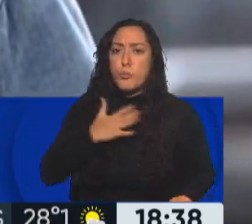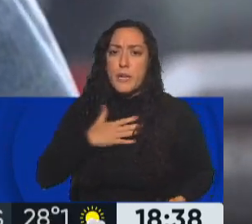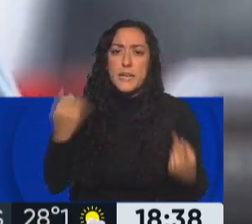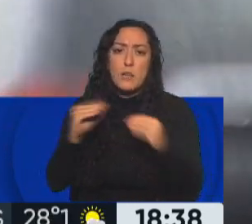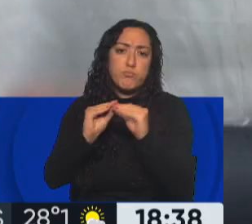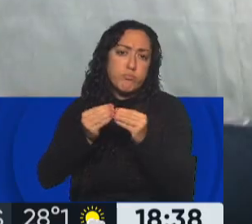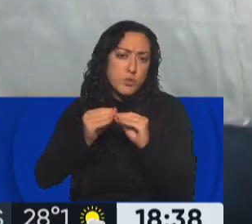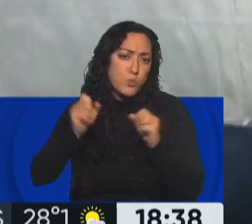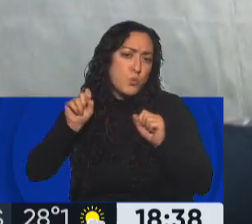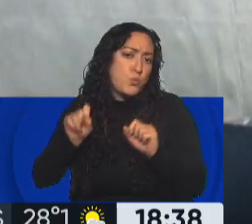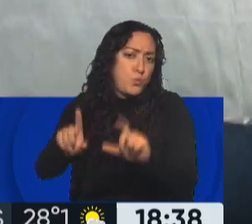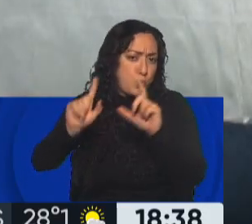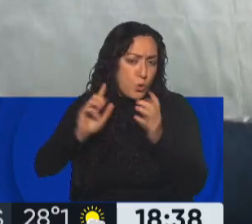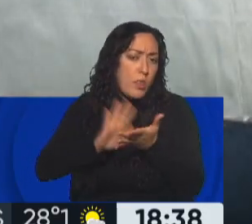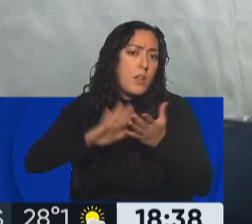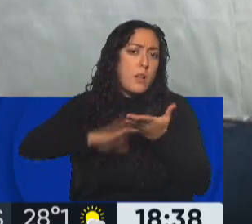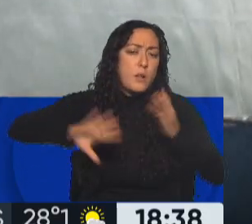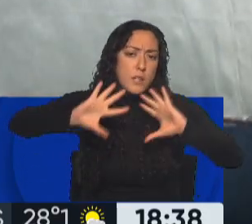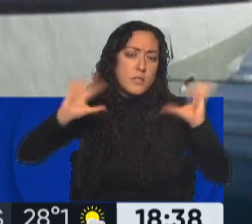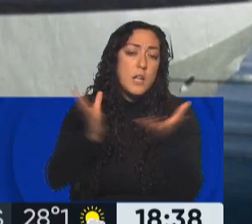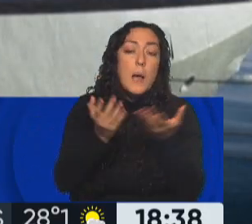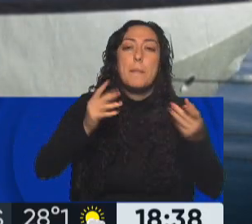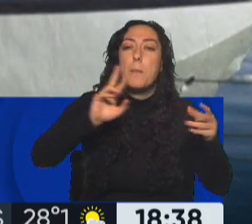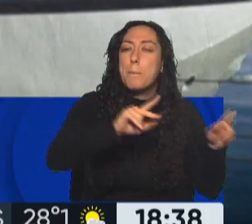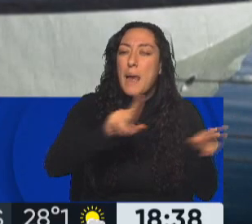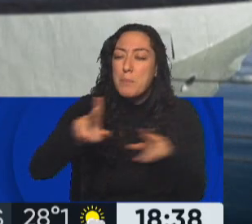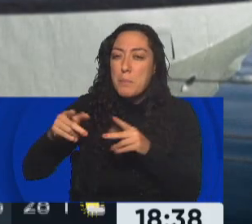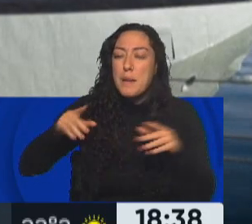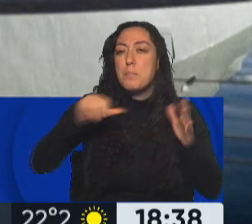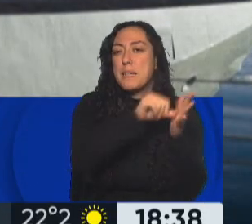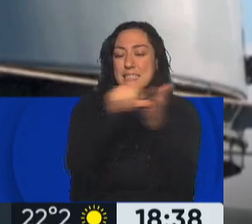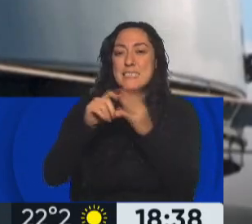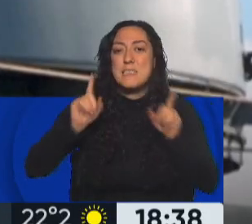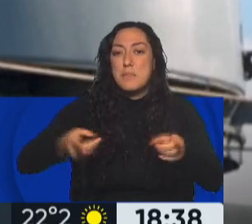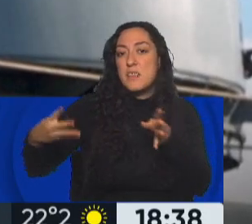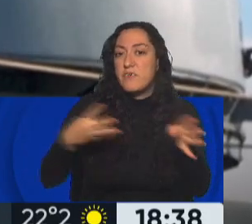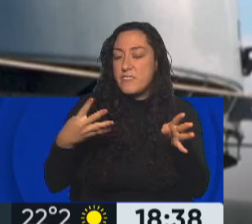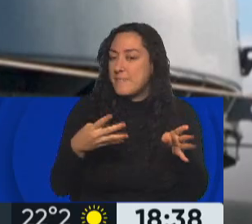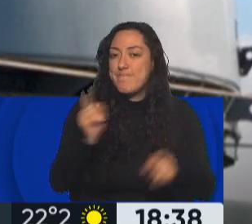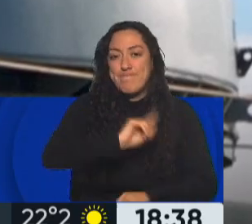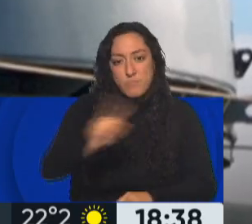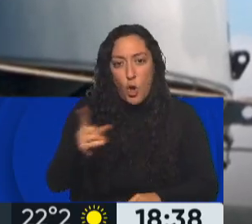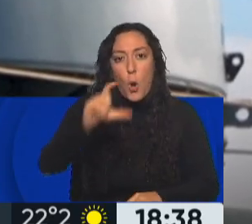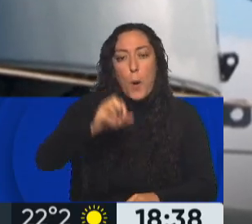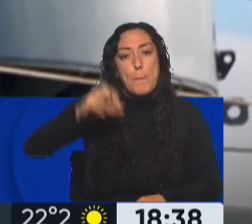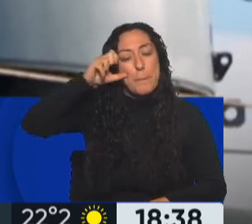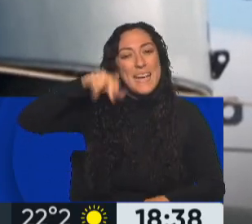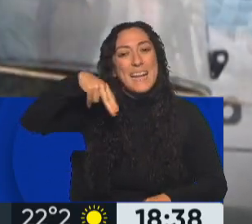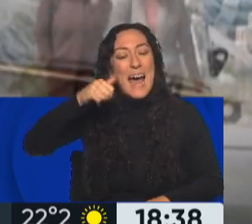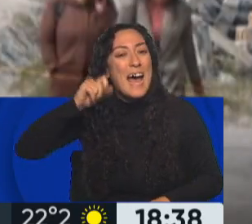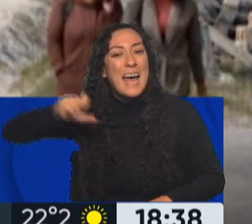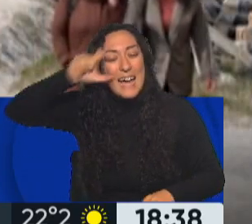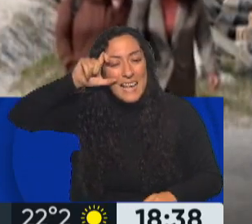asuntos internos, pero no sobre política exterior y defensa, esferas que están en manos de Copenhague, quien también